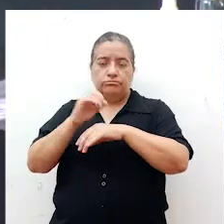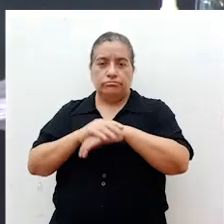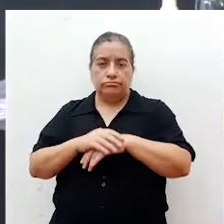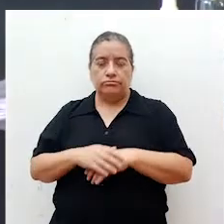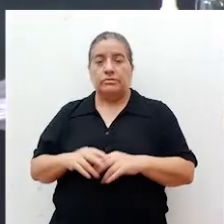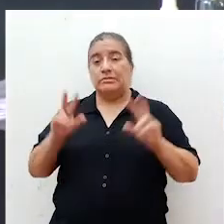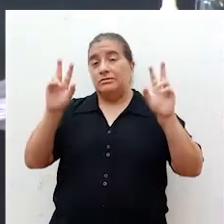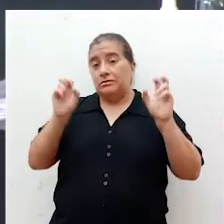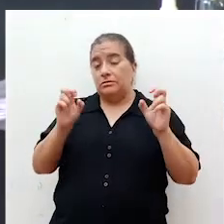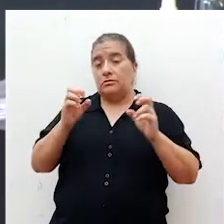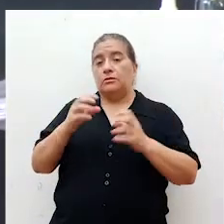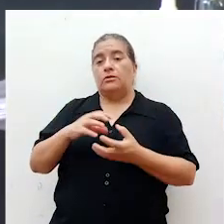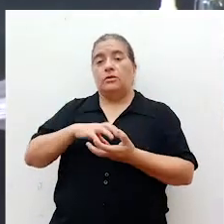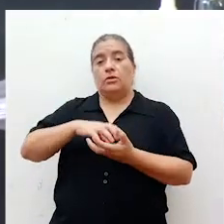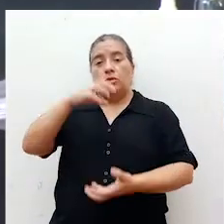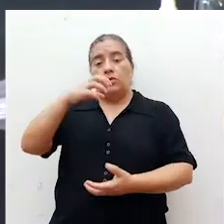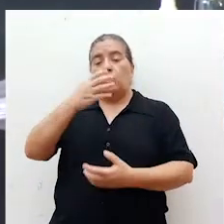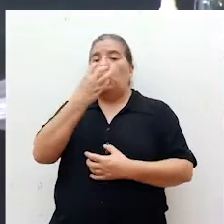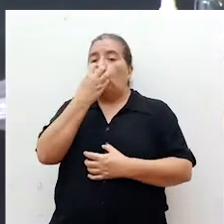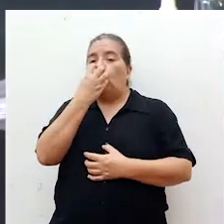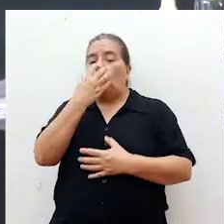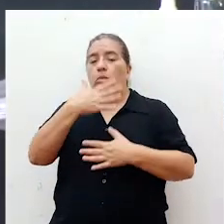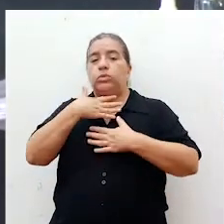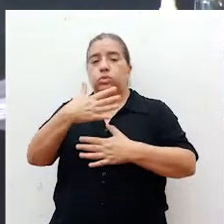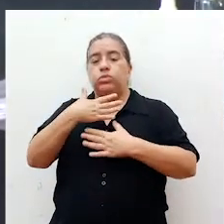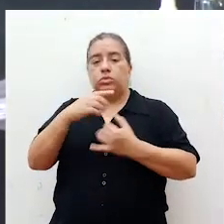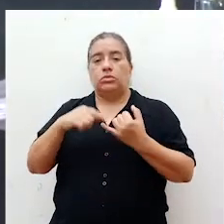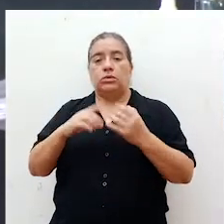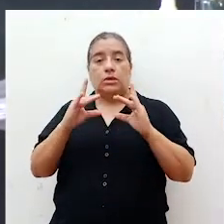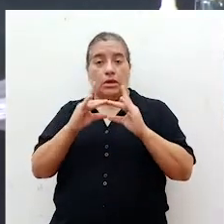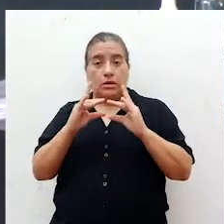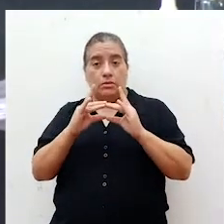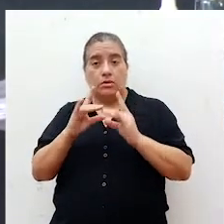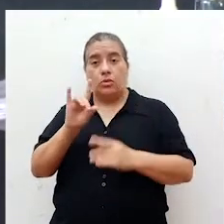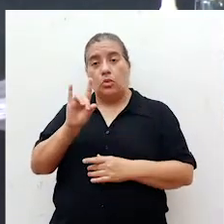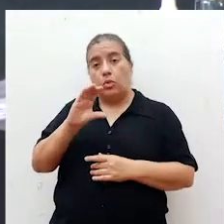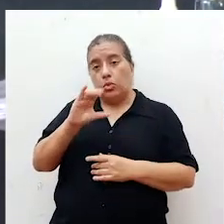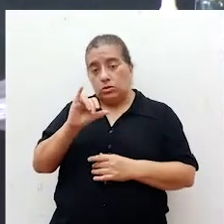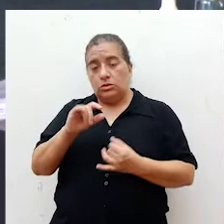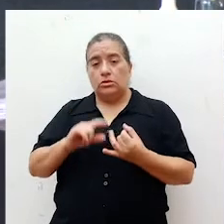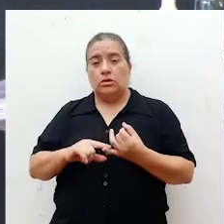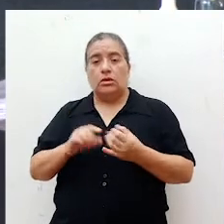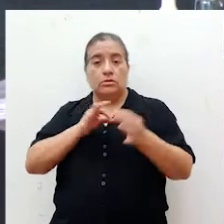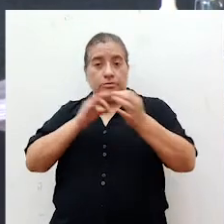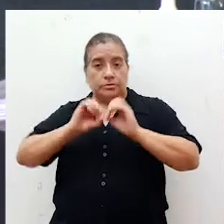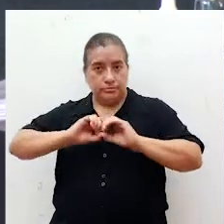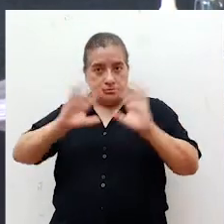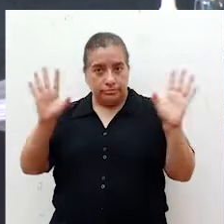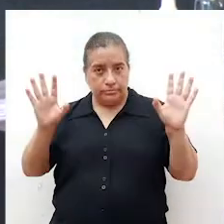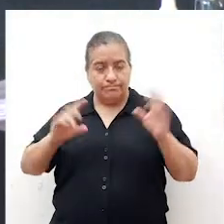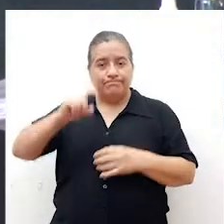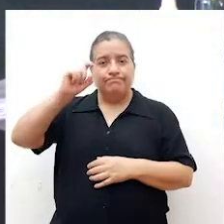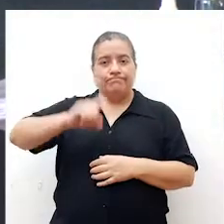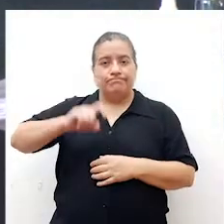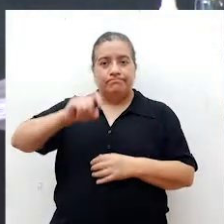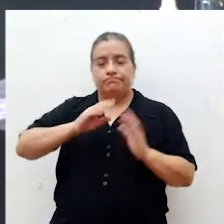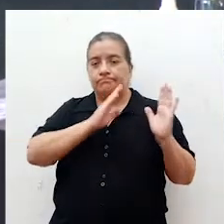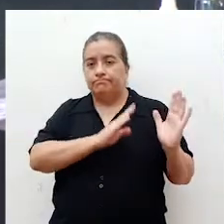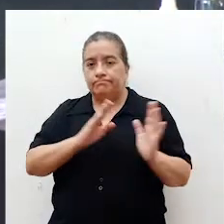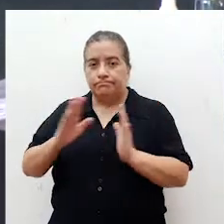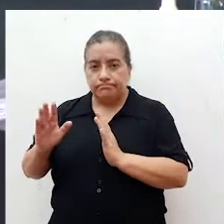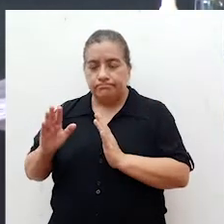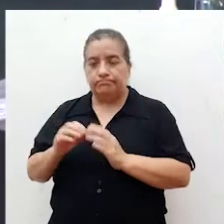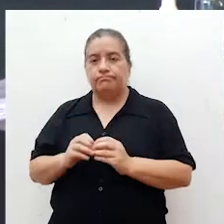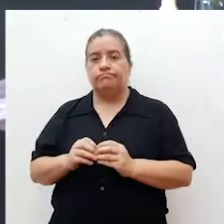recomendaciones vinculadas al oxígeno, a las camas UCI, a la transparencia, a